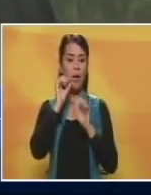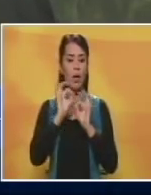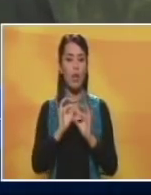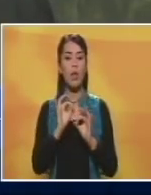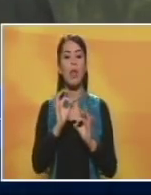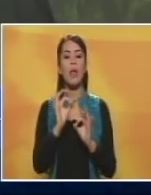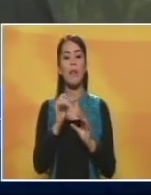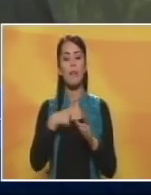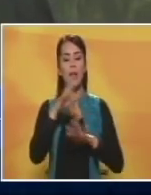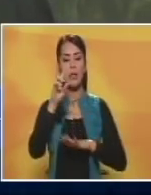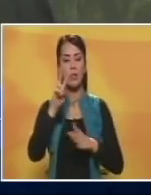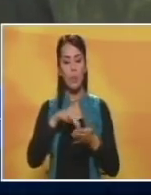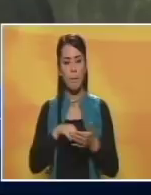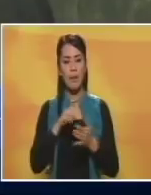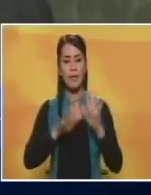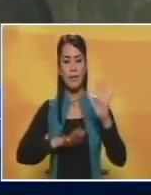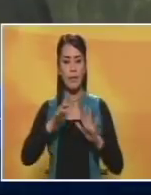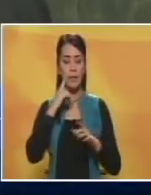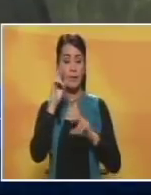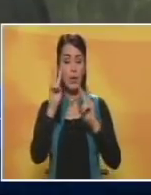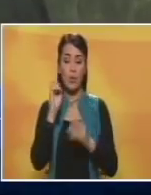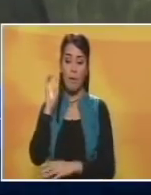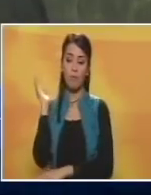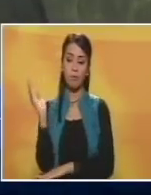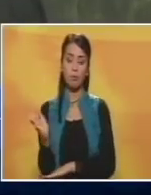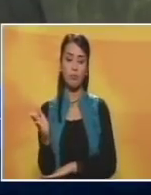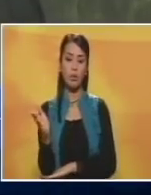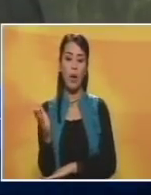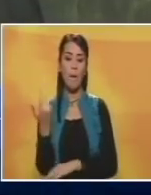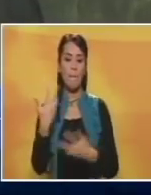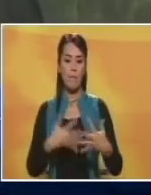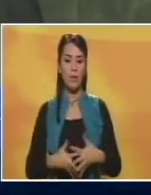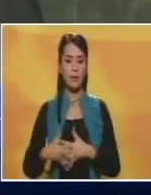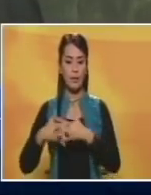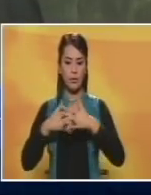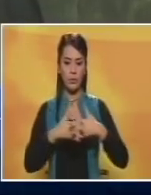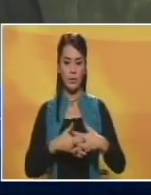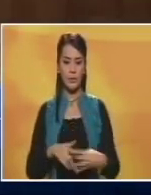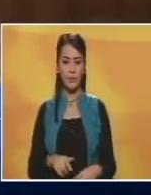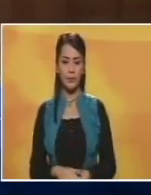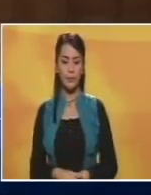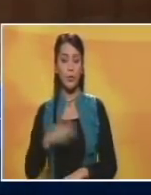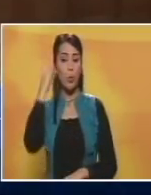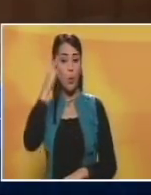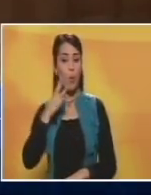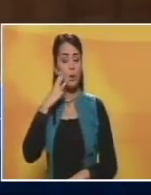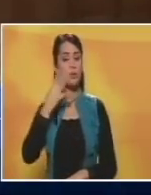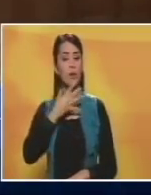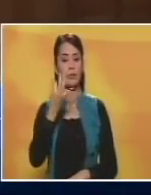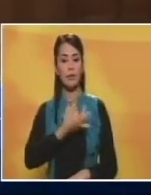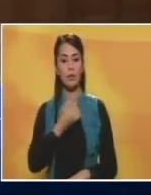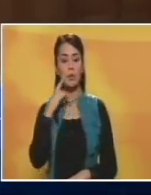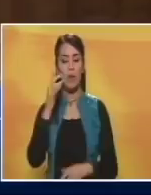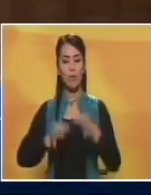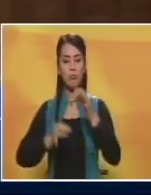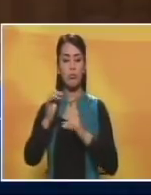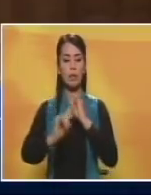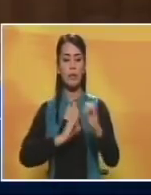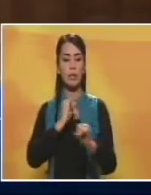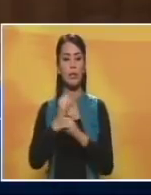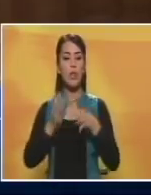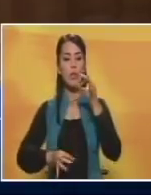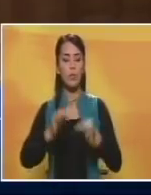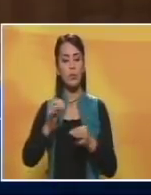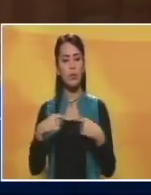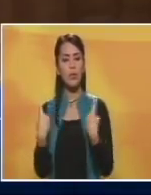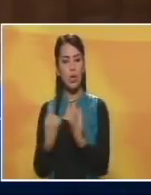en 2015, pese a las nuevas sanciones impuestas por Estados Unidos. Por otra parte, Washington aseguró ante la Corte Internacional de